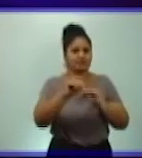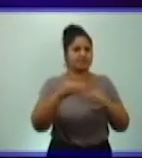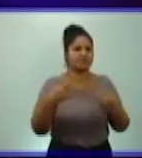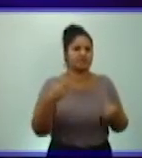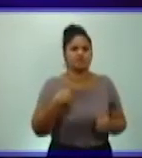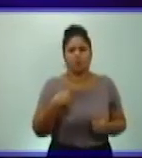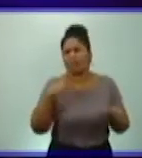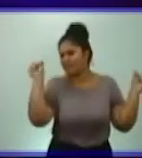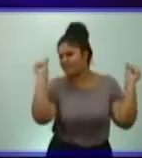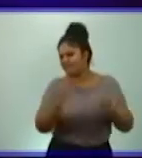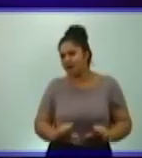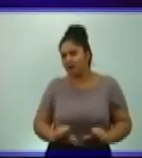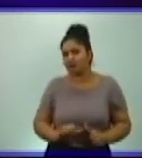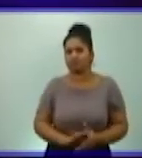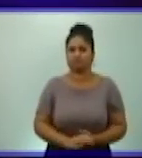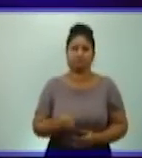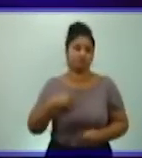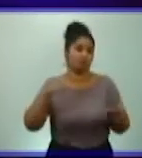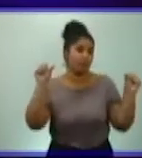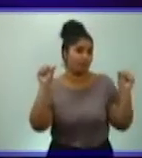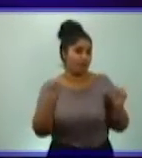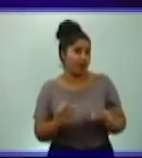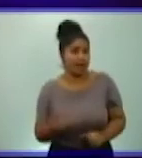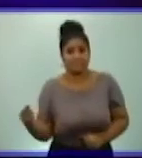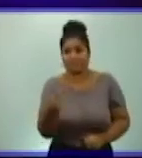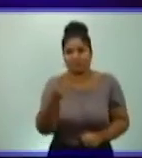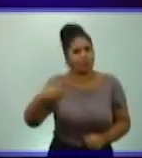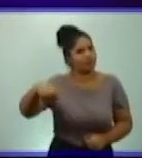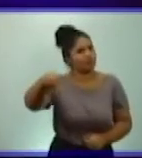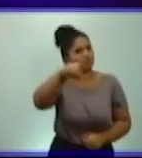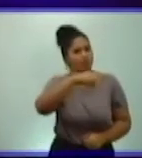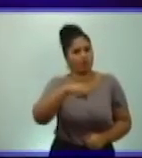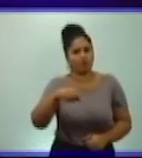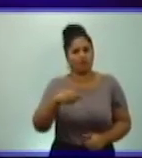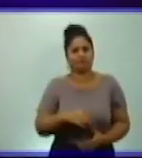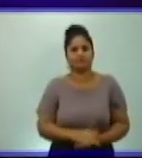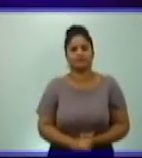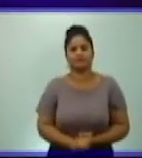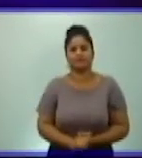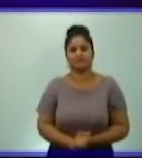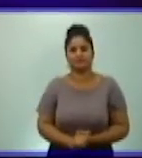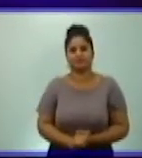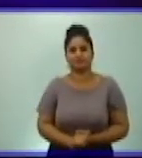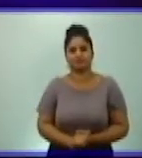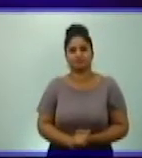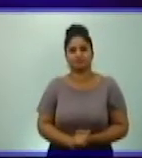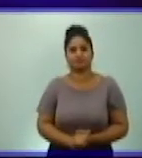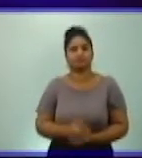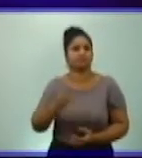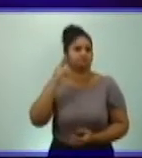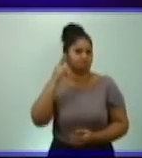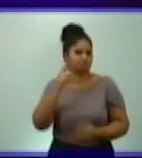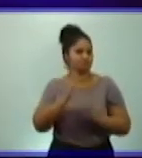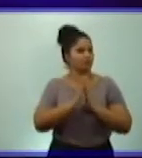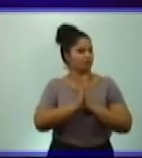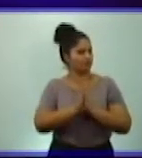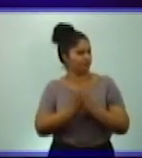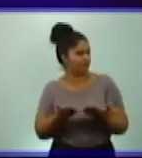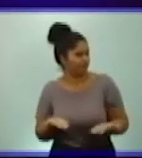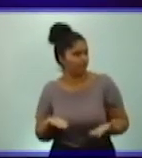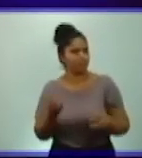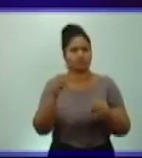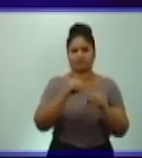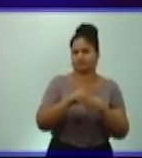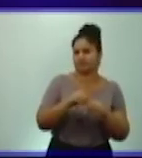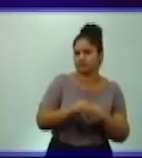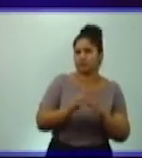sangre. Siempre a un llamado a quedarse en la casa, a cuidarse, a ahorrar electricidad, a